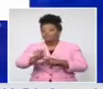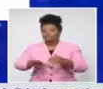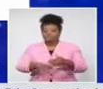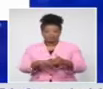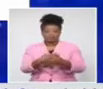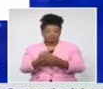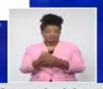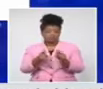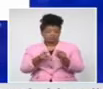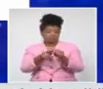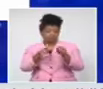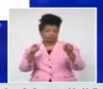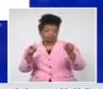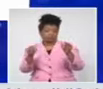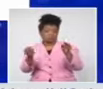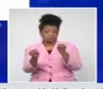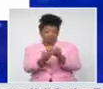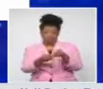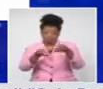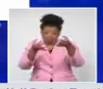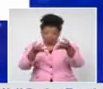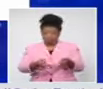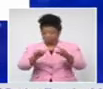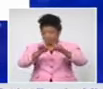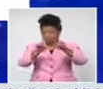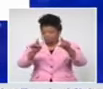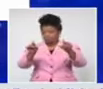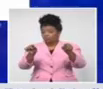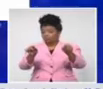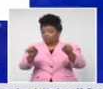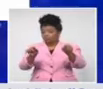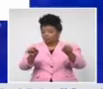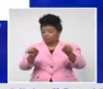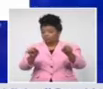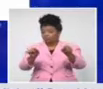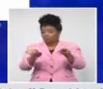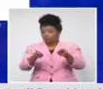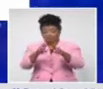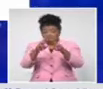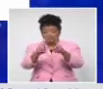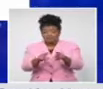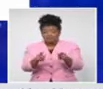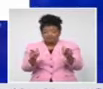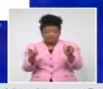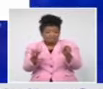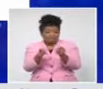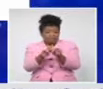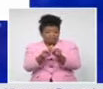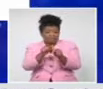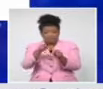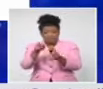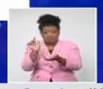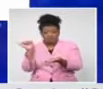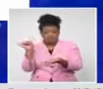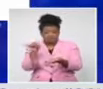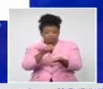la transmisión autóctona, una cifra inferior de casos importados, aunque siempre con una